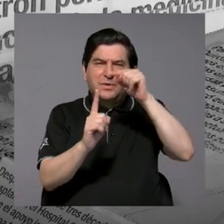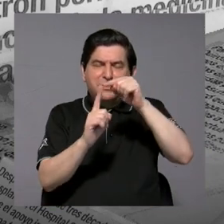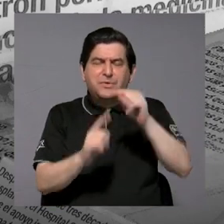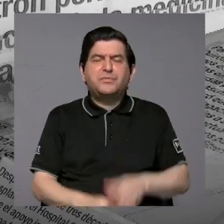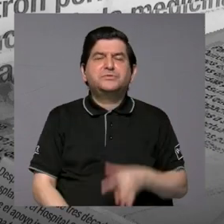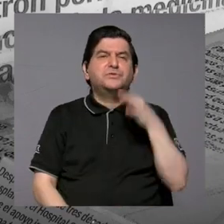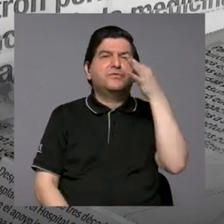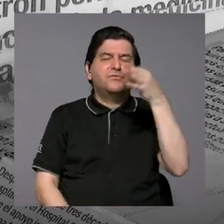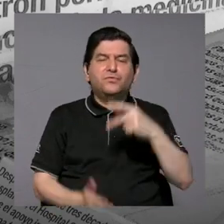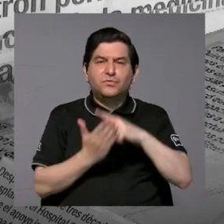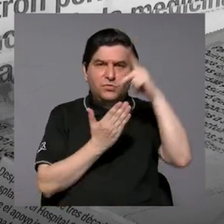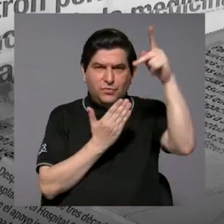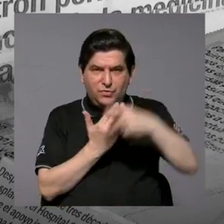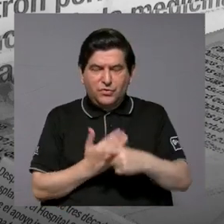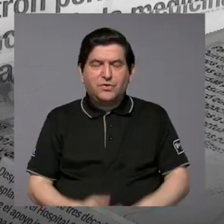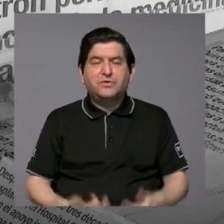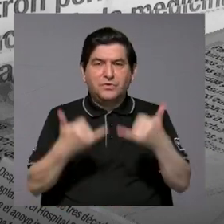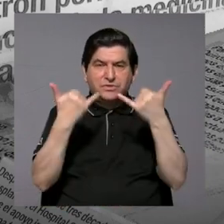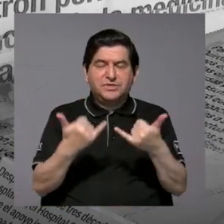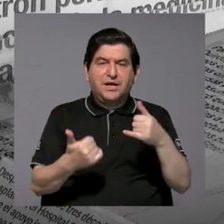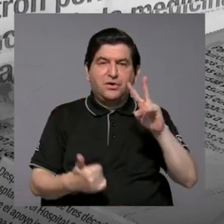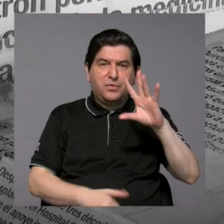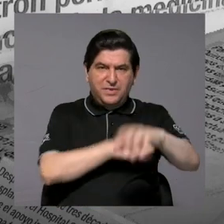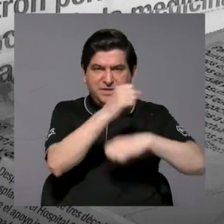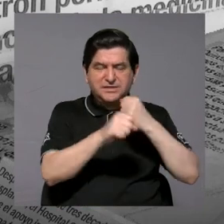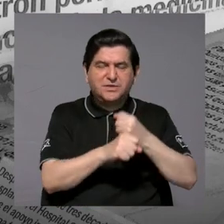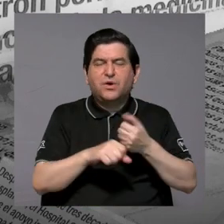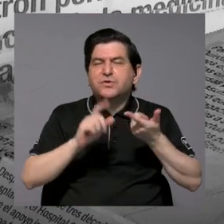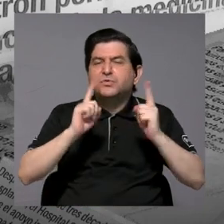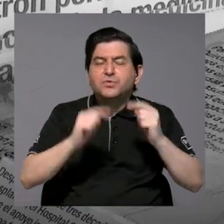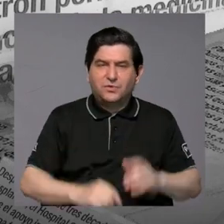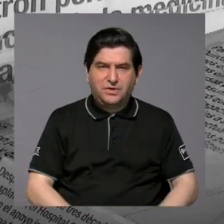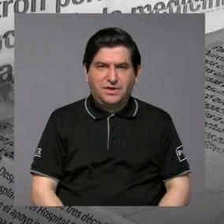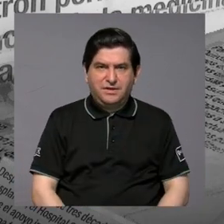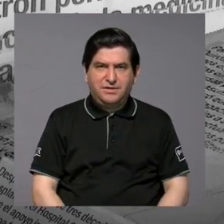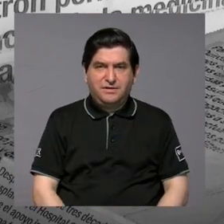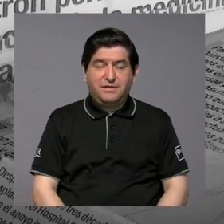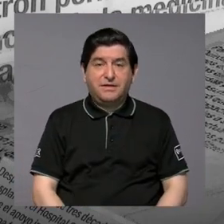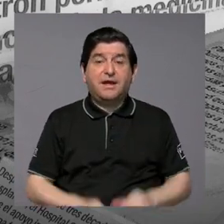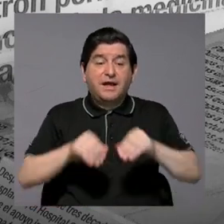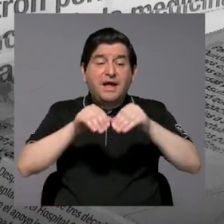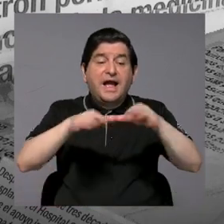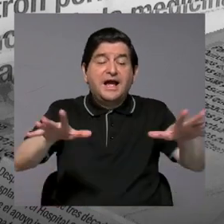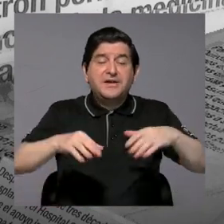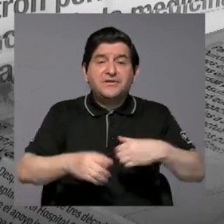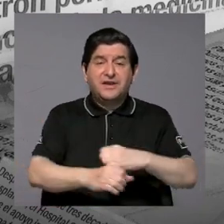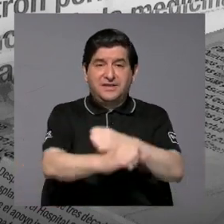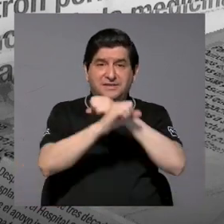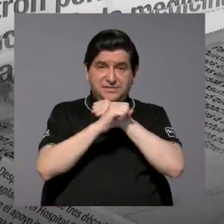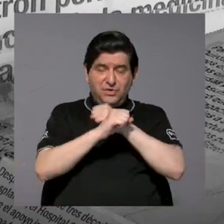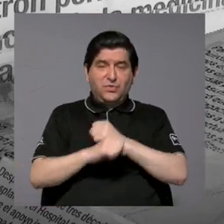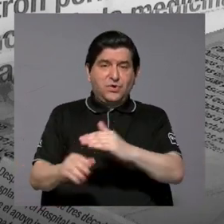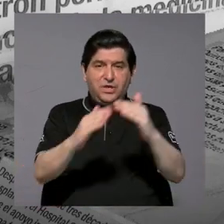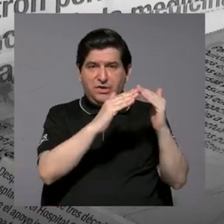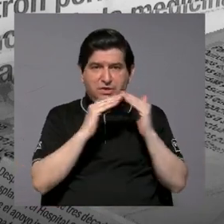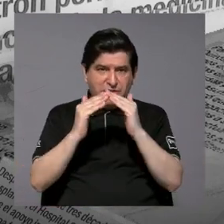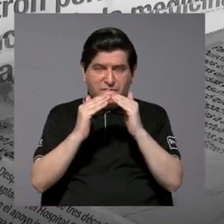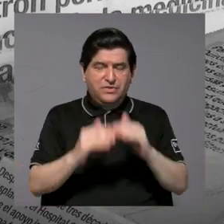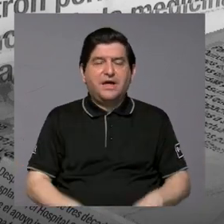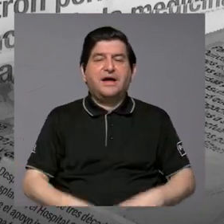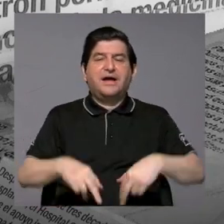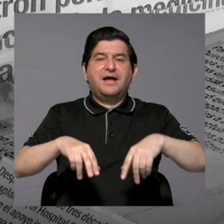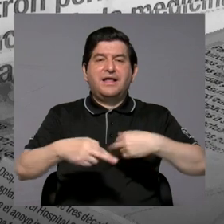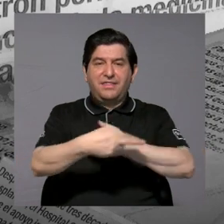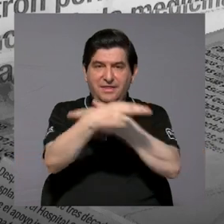en ahora que ya acaba de cumplir 25 años va hacia esas redes de seguridad comunitaria